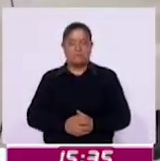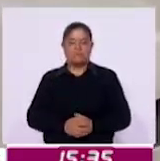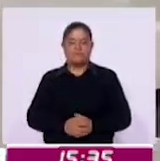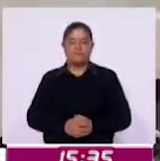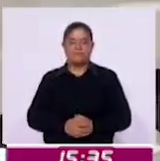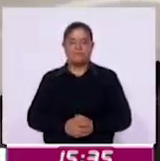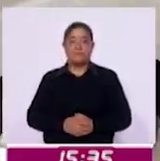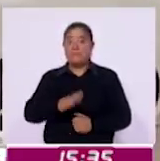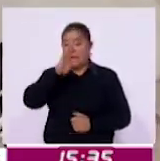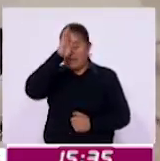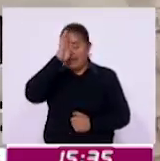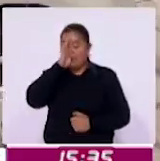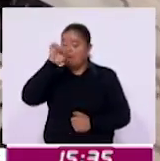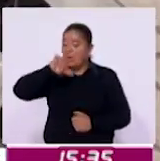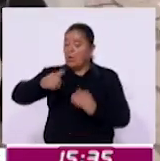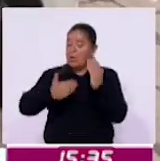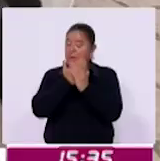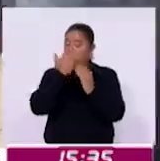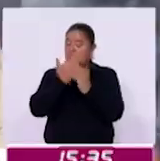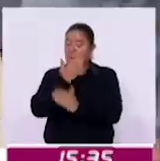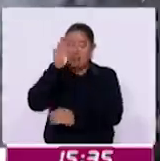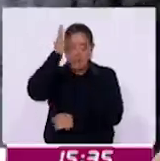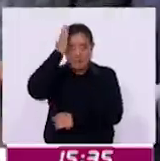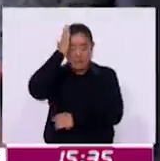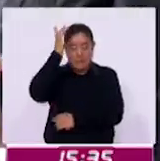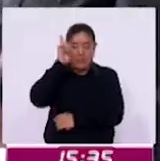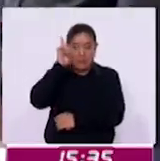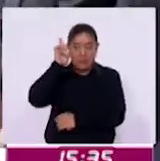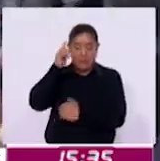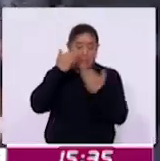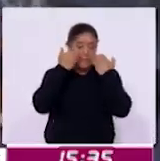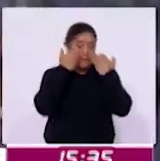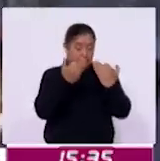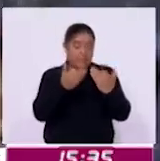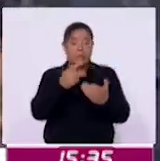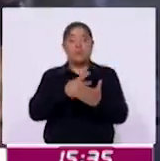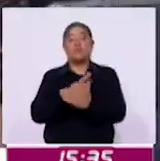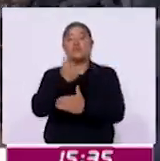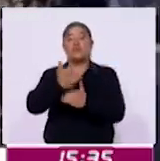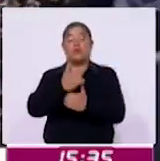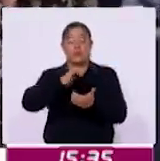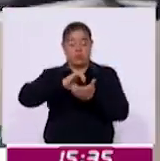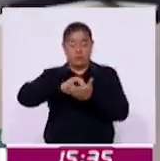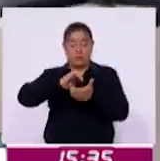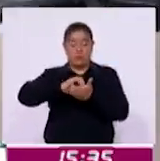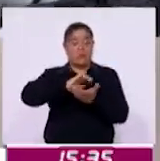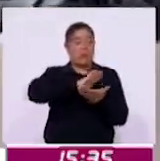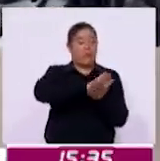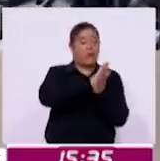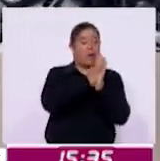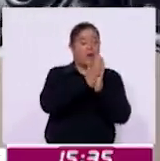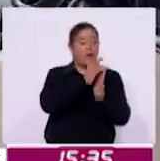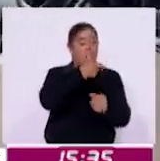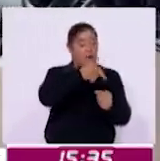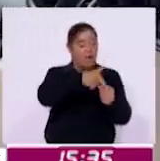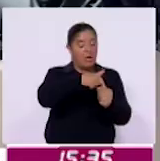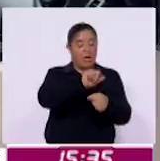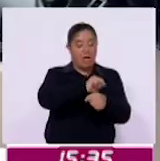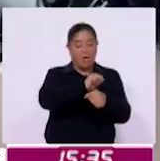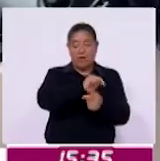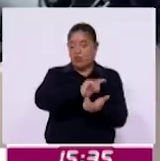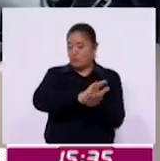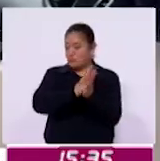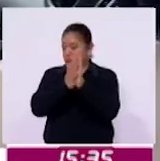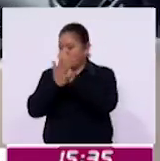Este mediodía, la mandataria estatal Lorena Cuellar Cisneros atestiguó el proyecto de la conversión de un automóvil de combustión interna